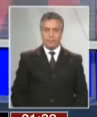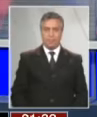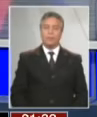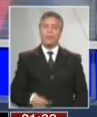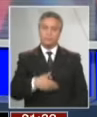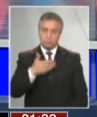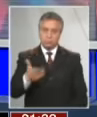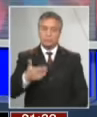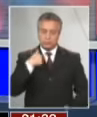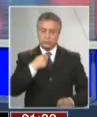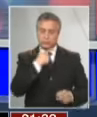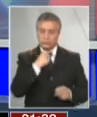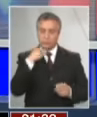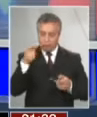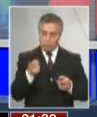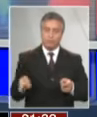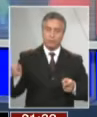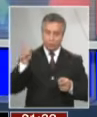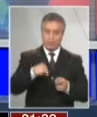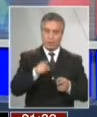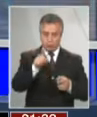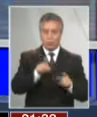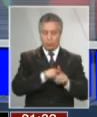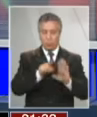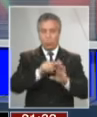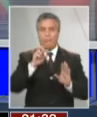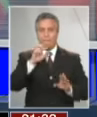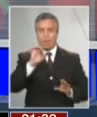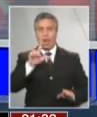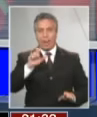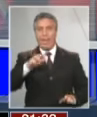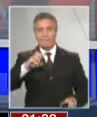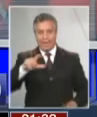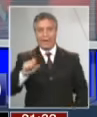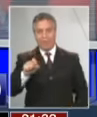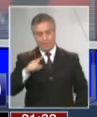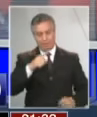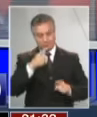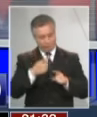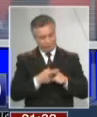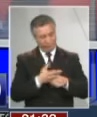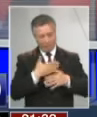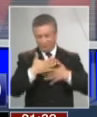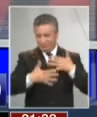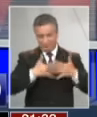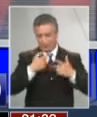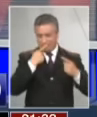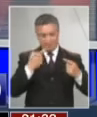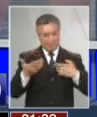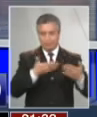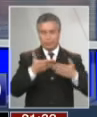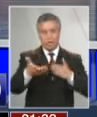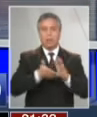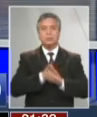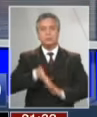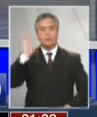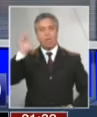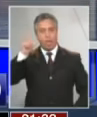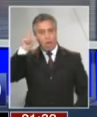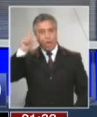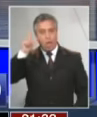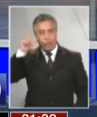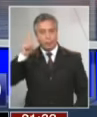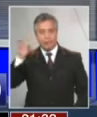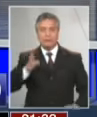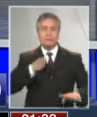Bueno, queremos volver a una de las polémicas de la jornada, este viaje del senador Jorge Pizarro a su viaje a Londres, al Mundial de Rugby. El parlamentario,